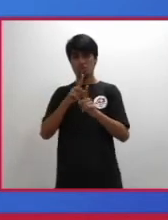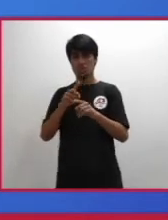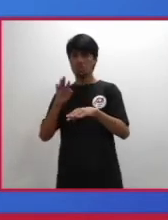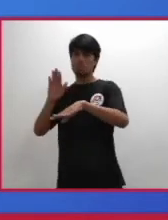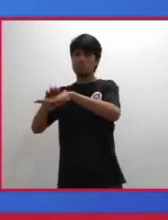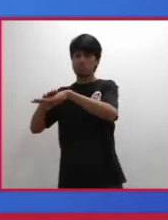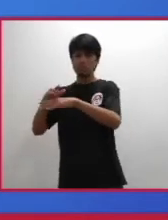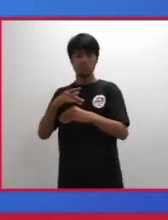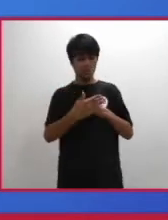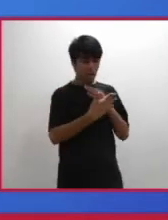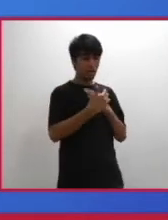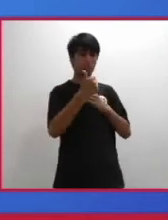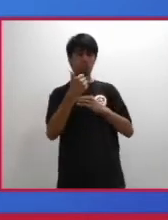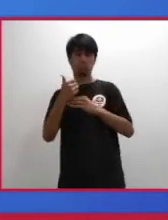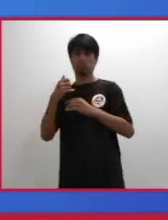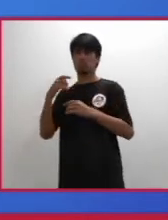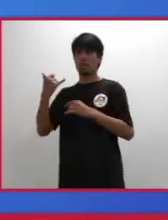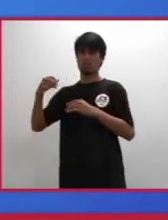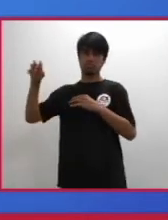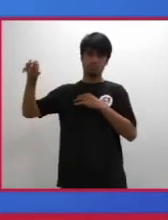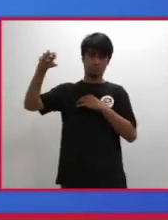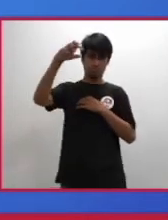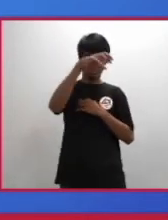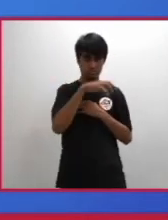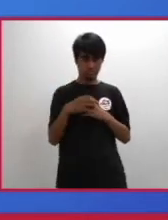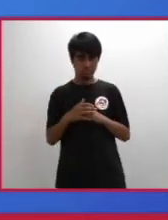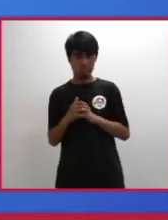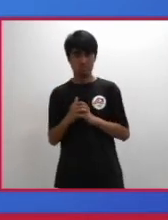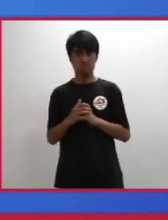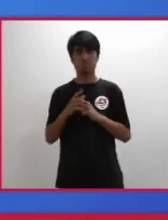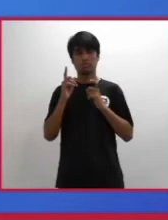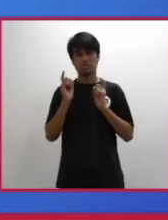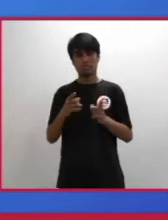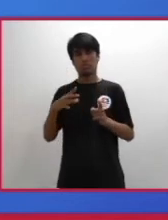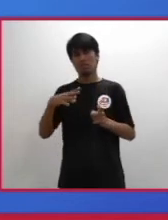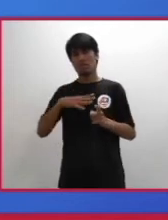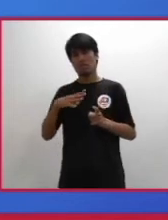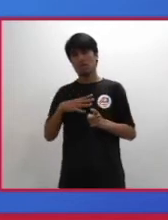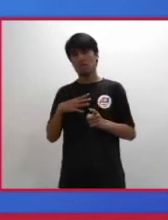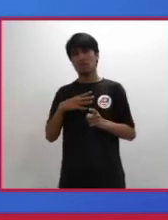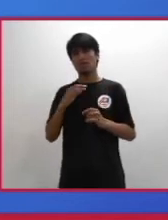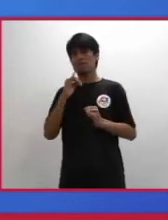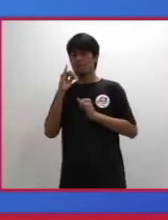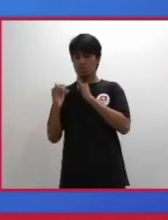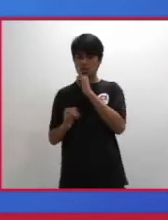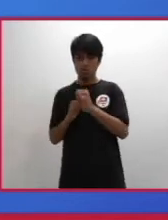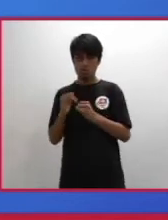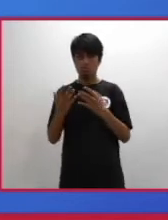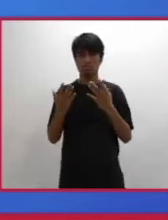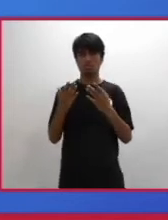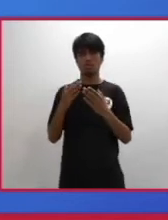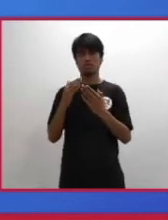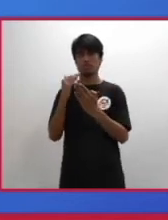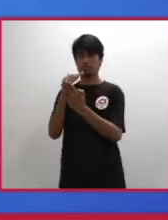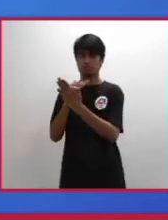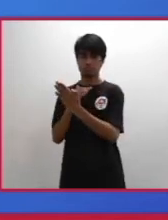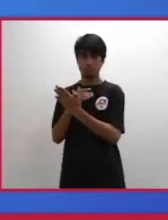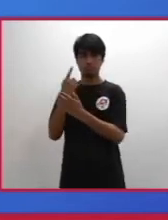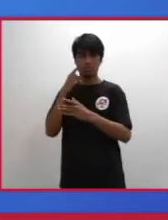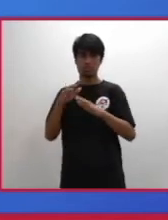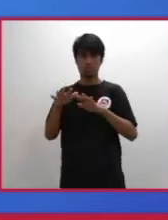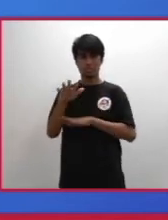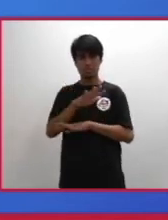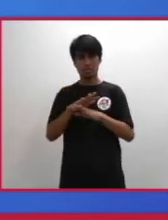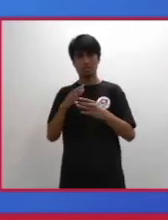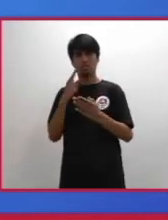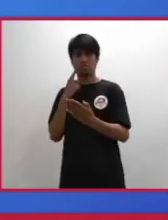cada institución, como así también tenemos el formato de los informes que deben ser preparados